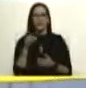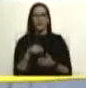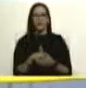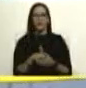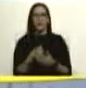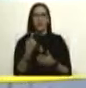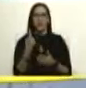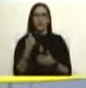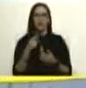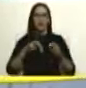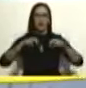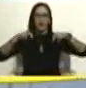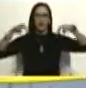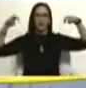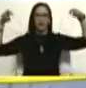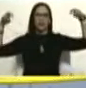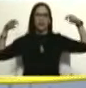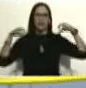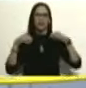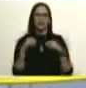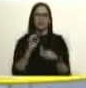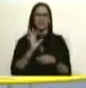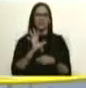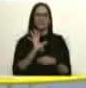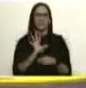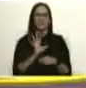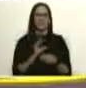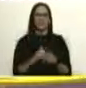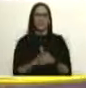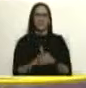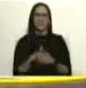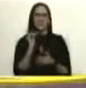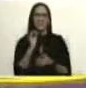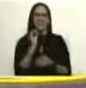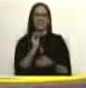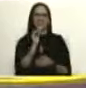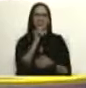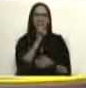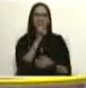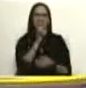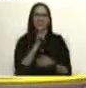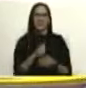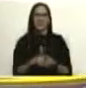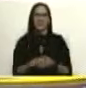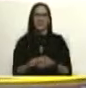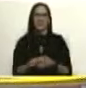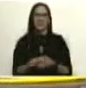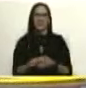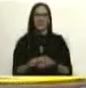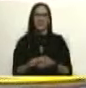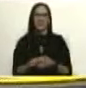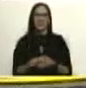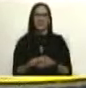le faltan gradas también, eso sí. Ya va, déjame ver. Hay que informar. Mira, el techo.